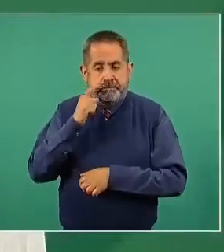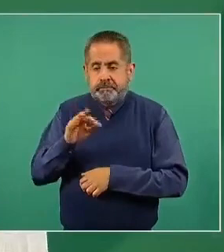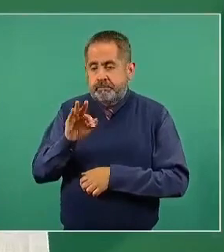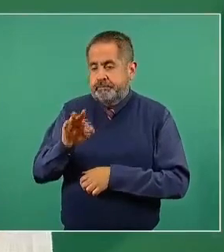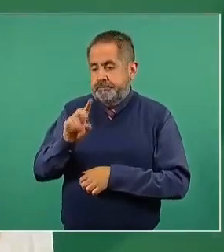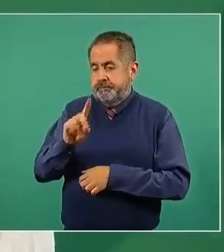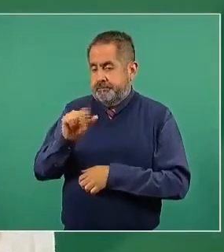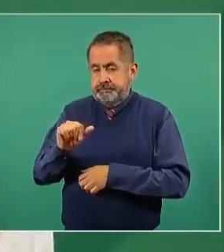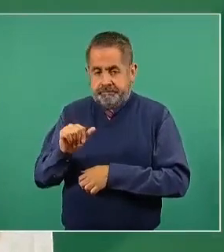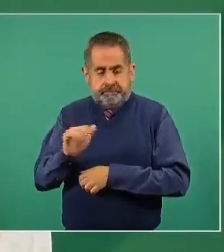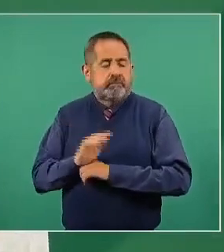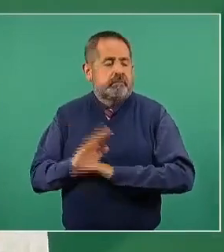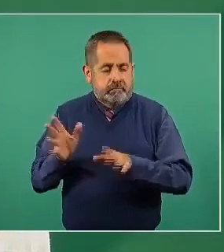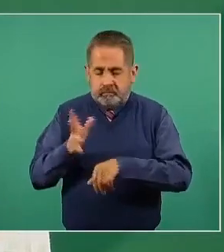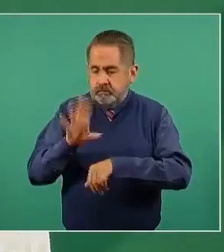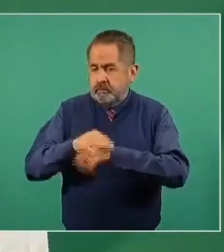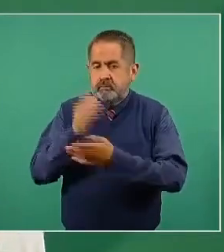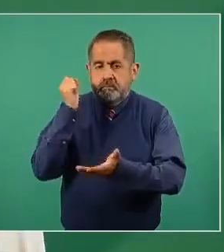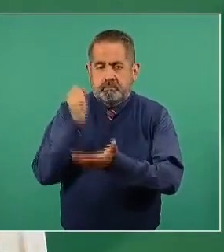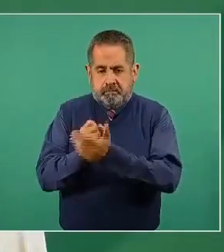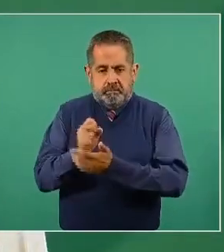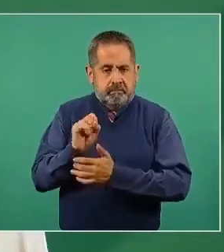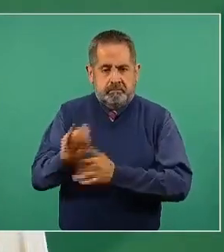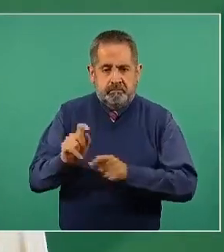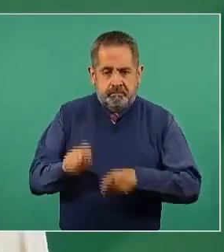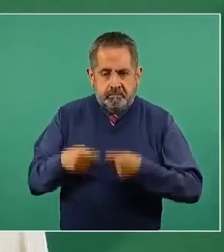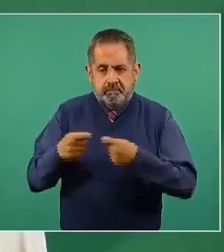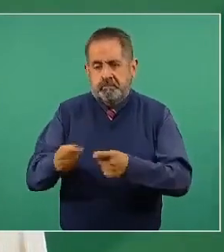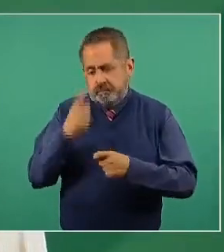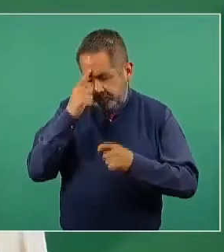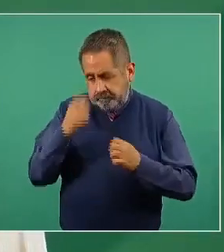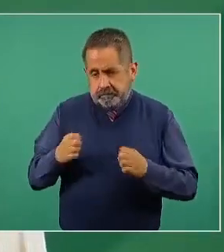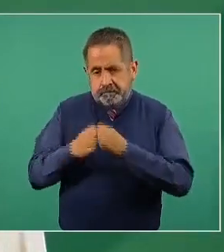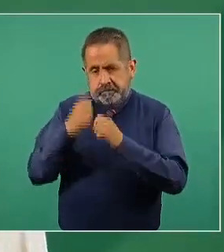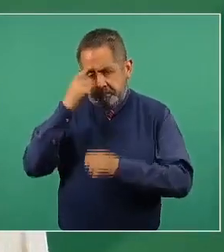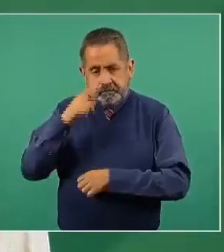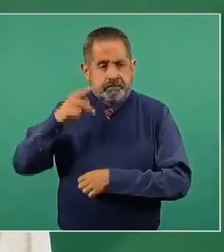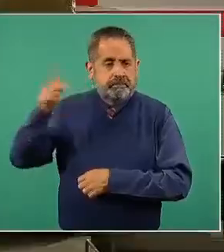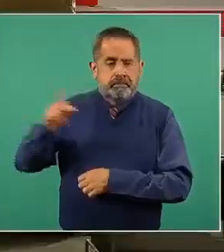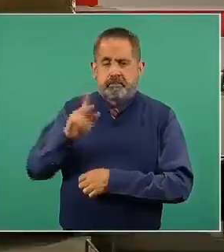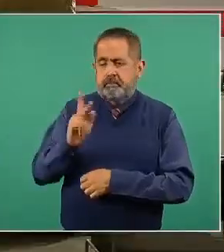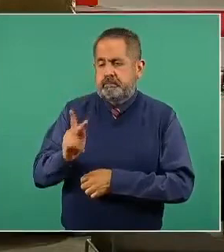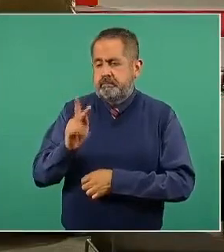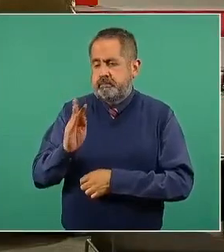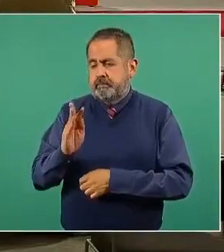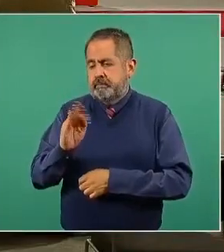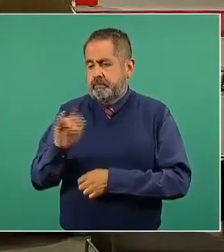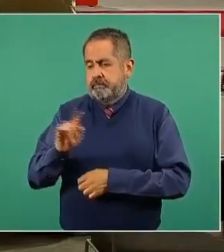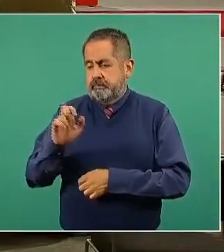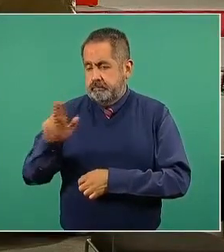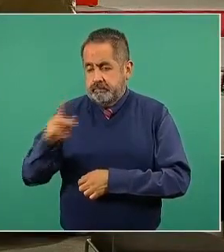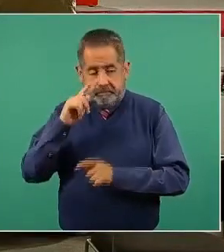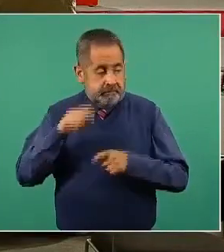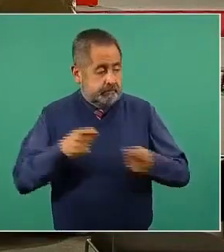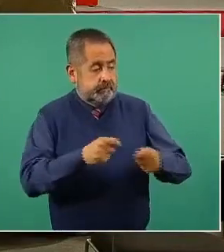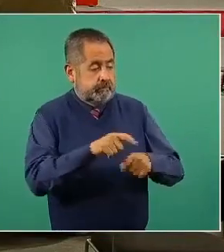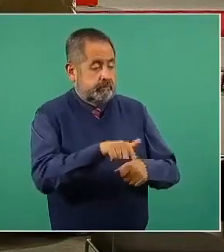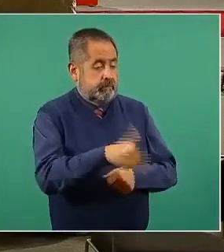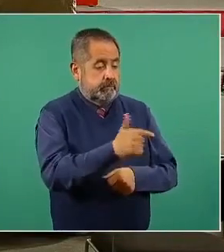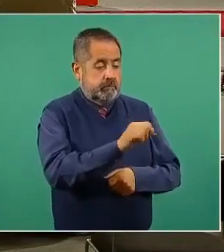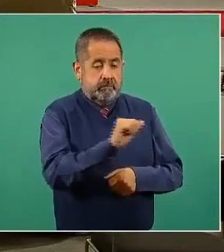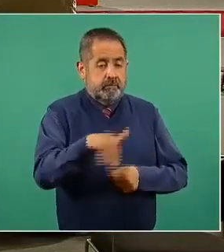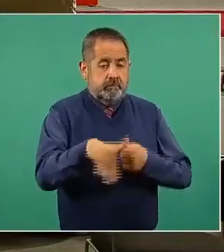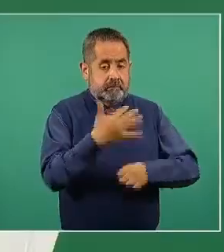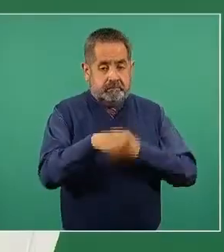FDA ya ha aprobado el uso de emergencia de la vacuna Pfizer para este segmento de la población, 12